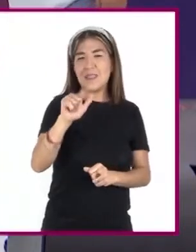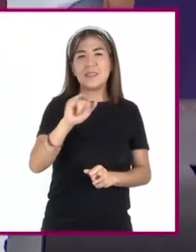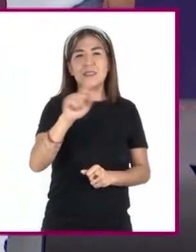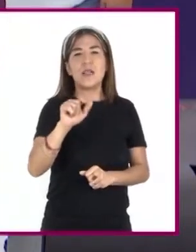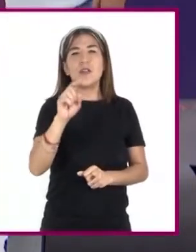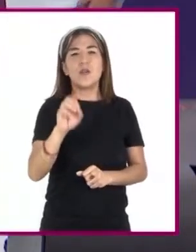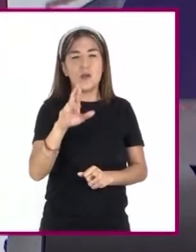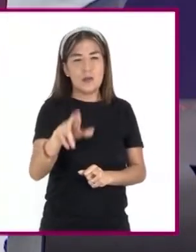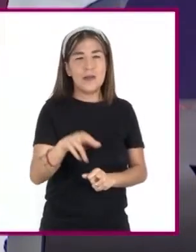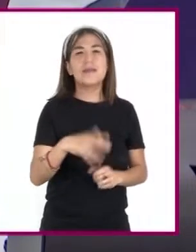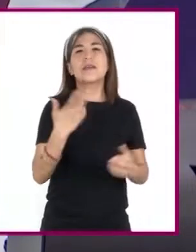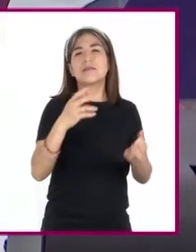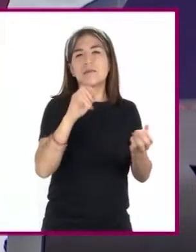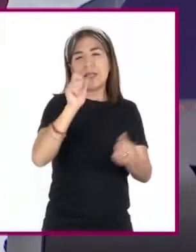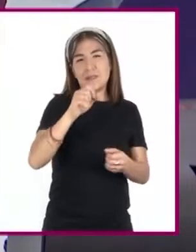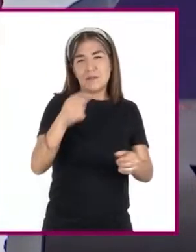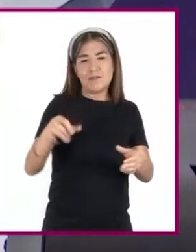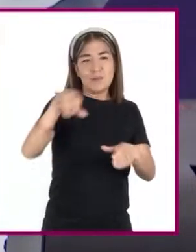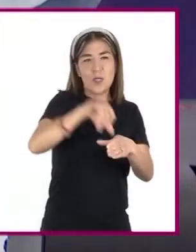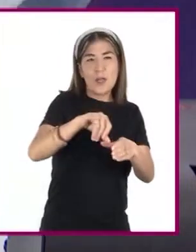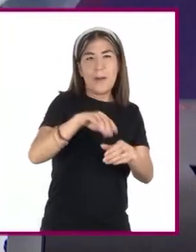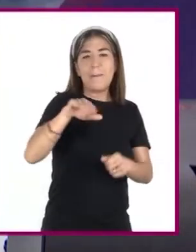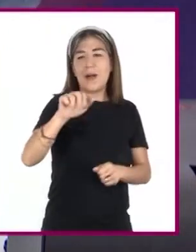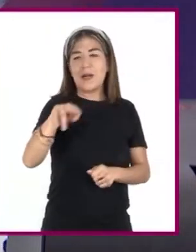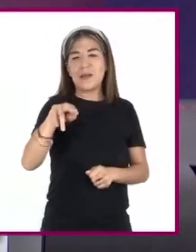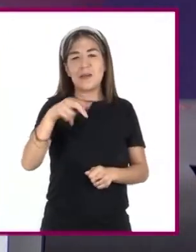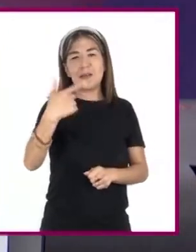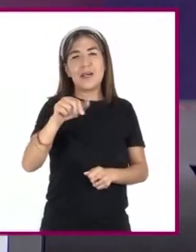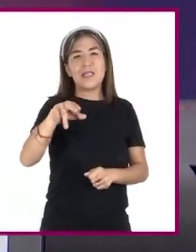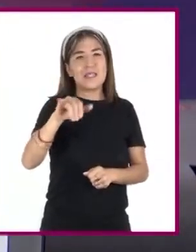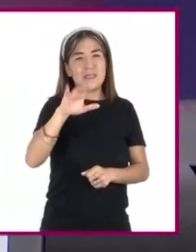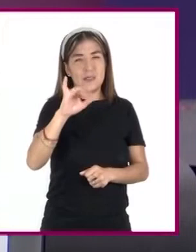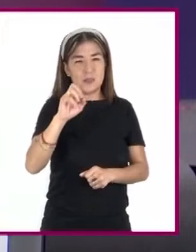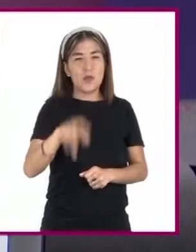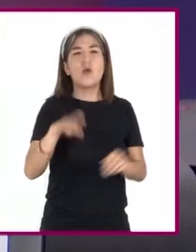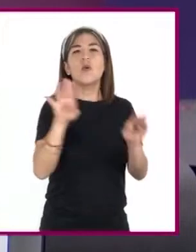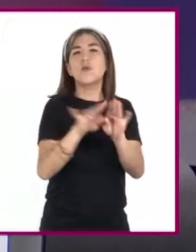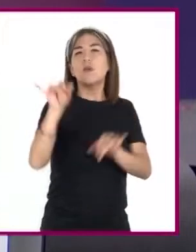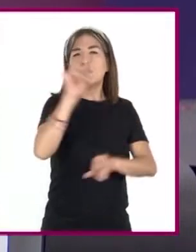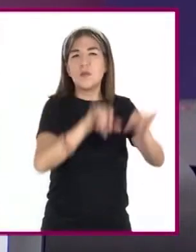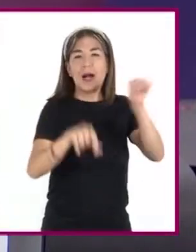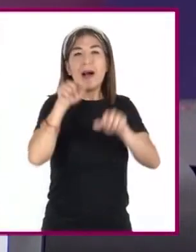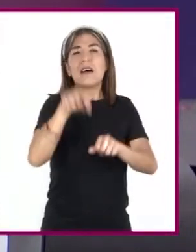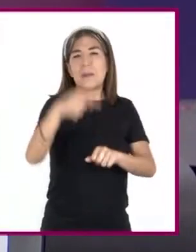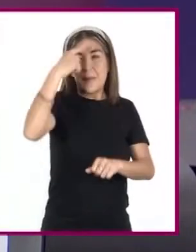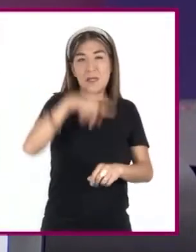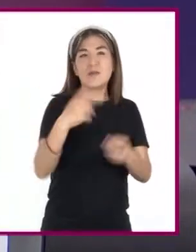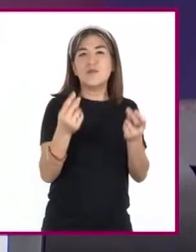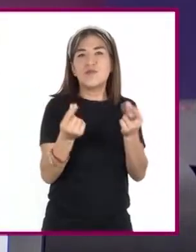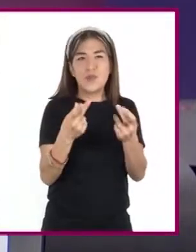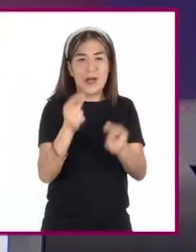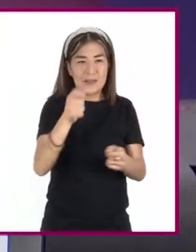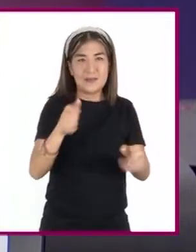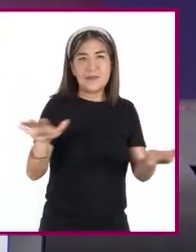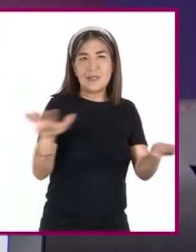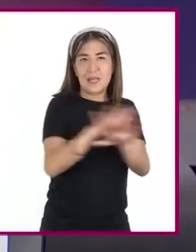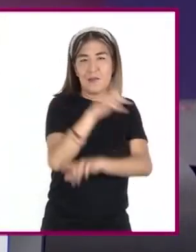de manganeso 4. Recuerden que un catalizador es una sustancia que acelera una reacción